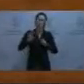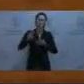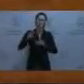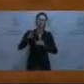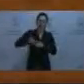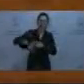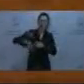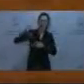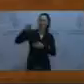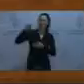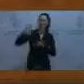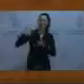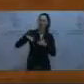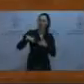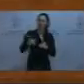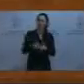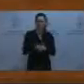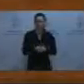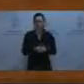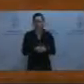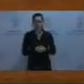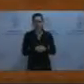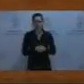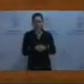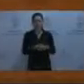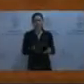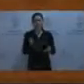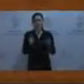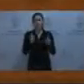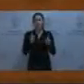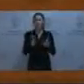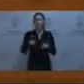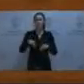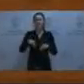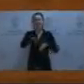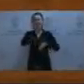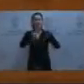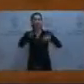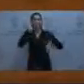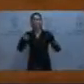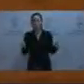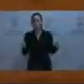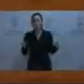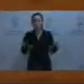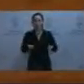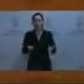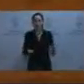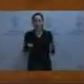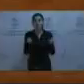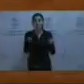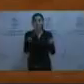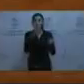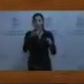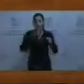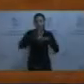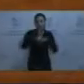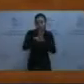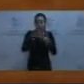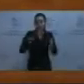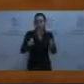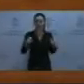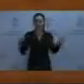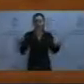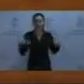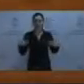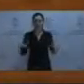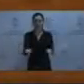es preocupante. Mantenerlas sin más y no utilizarlas va a ser un gasto inútil al final, ¿no?, que yo creo que es